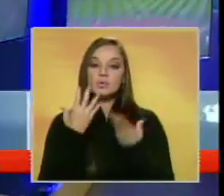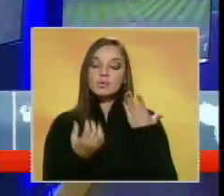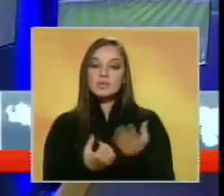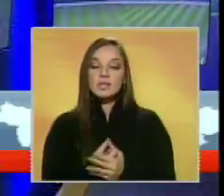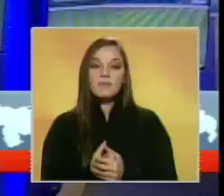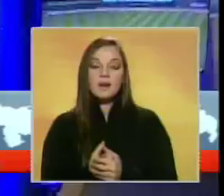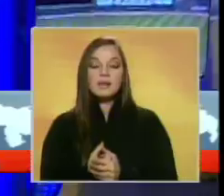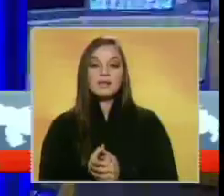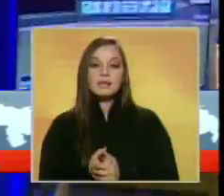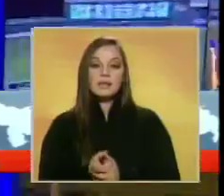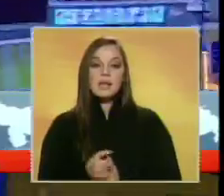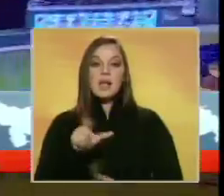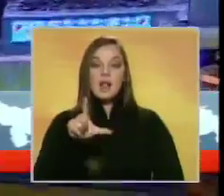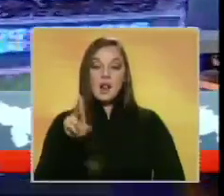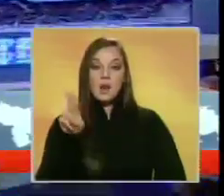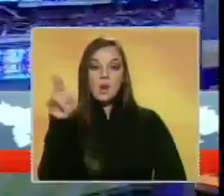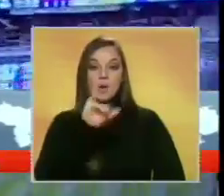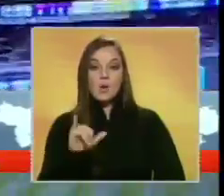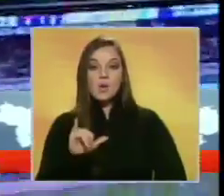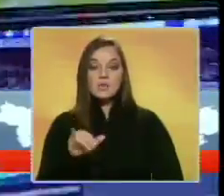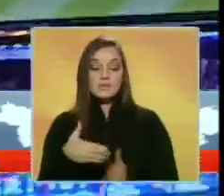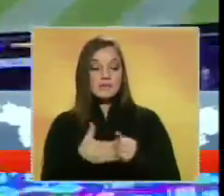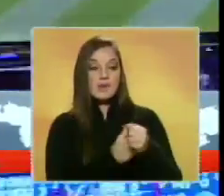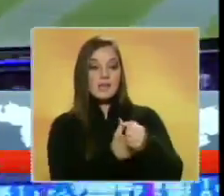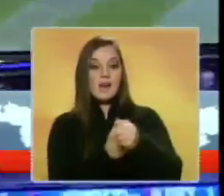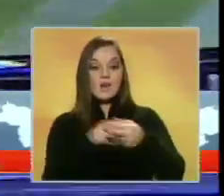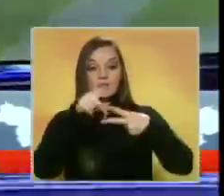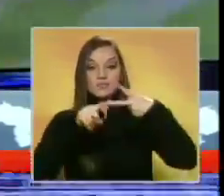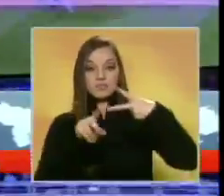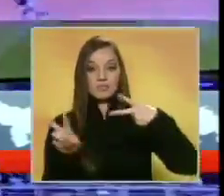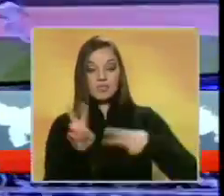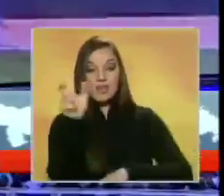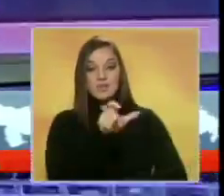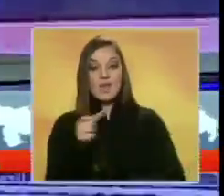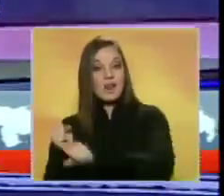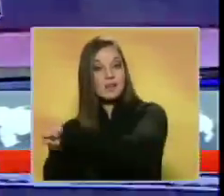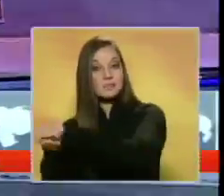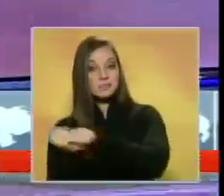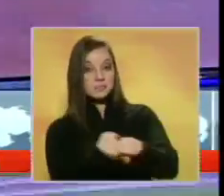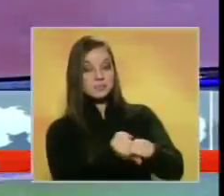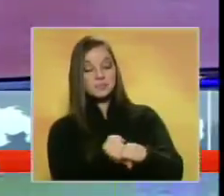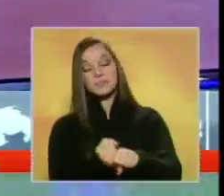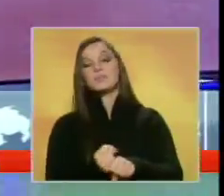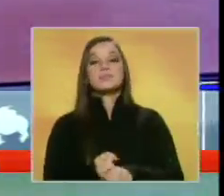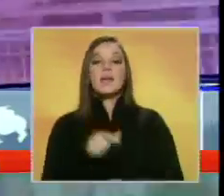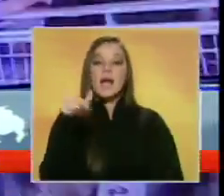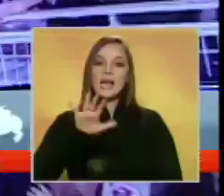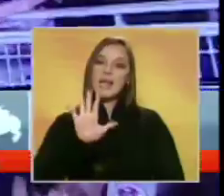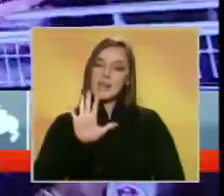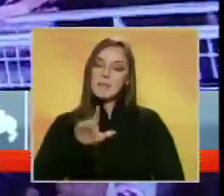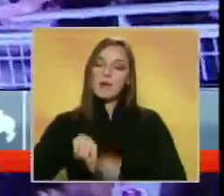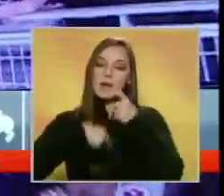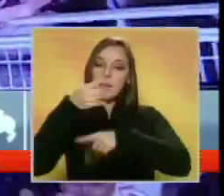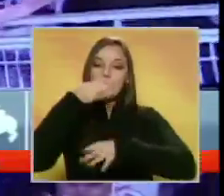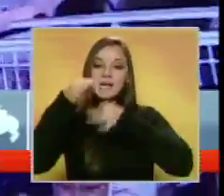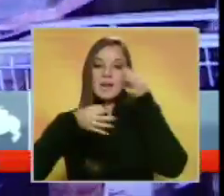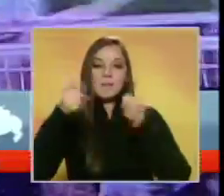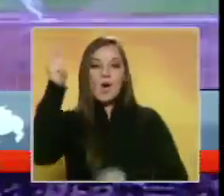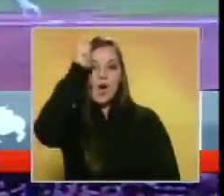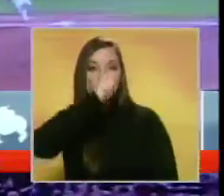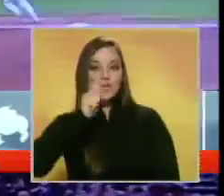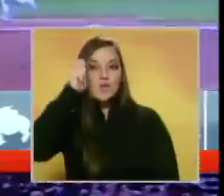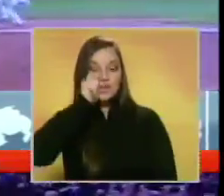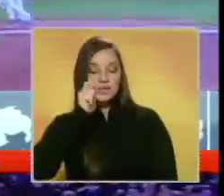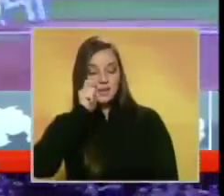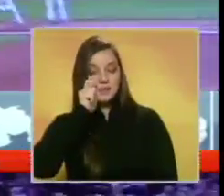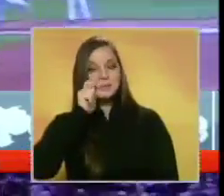Arcia y Luis Balbuena lideraron a los peloteros venezolanos en el béisbol de las Grandes Ligas. En breve los detalles con